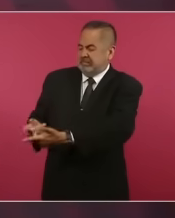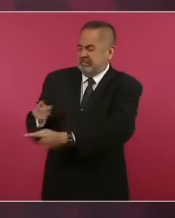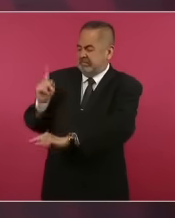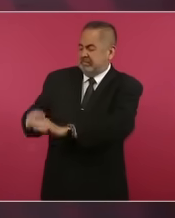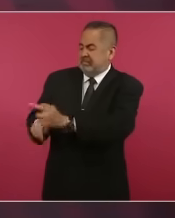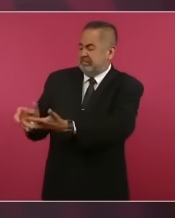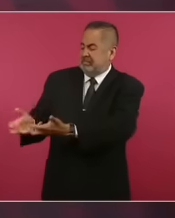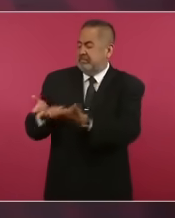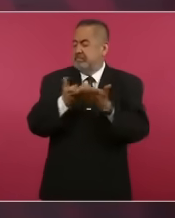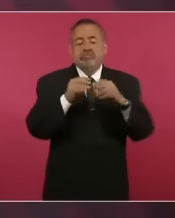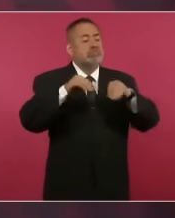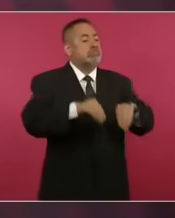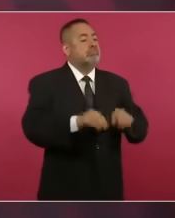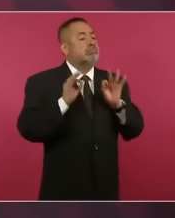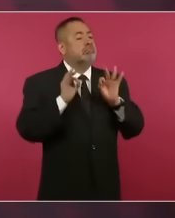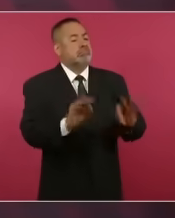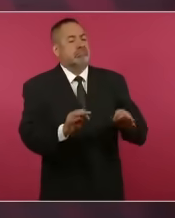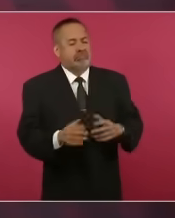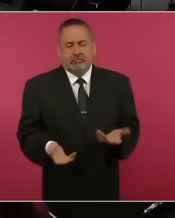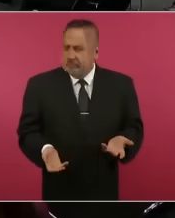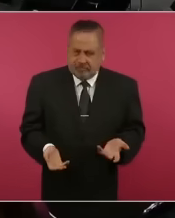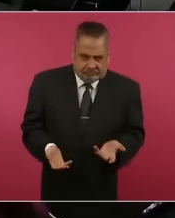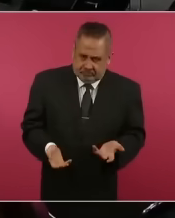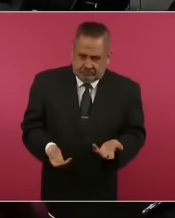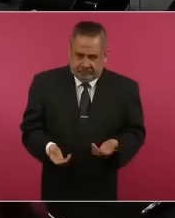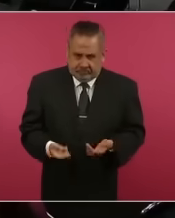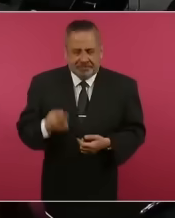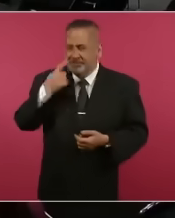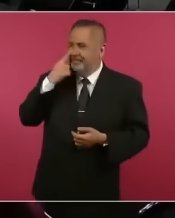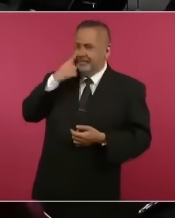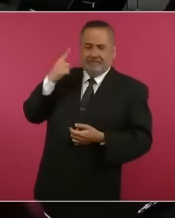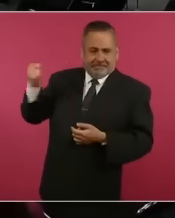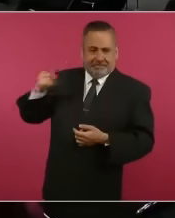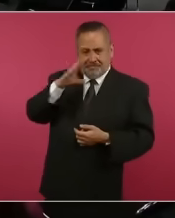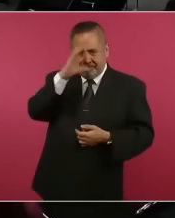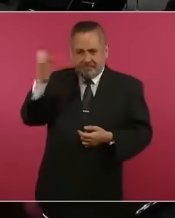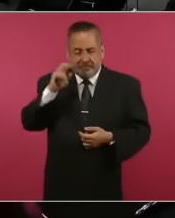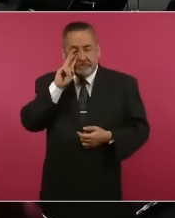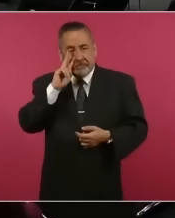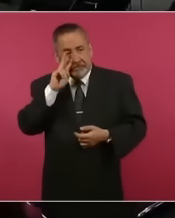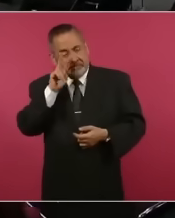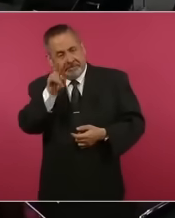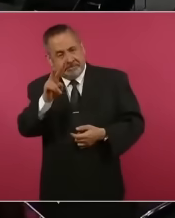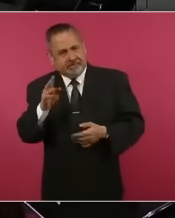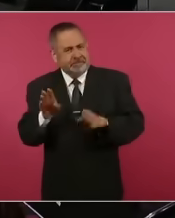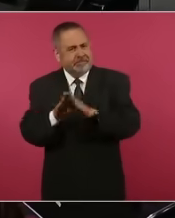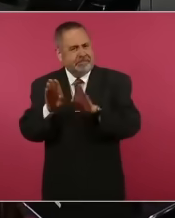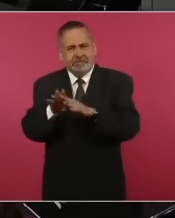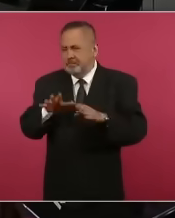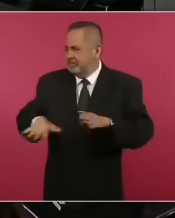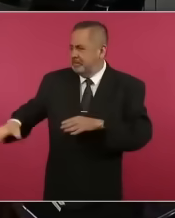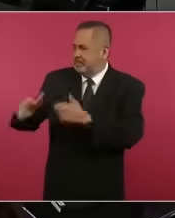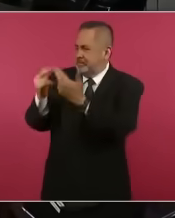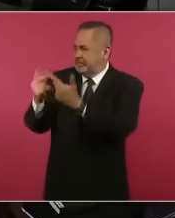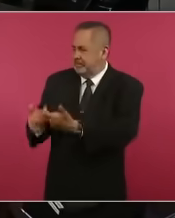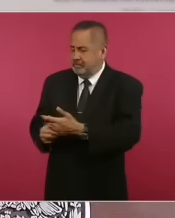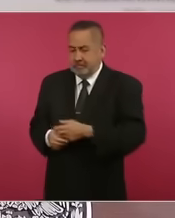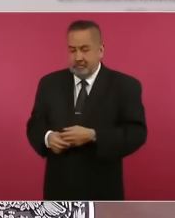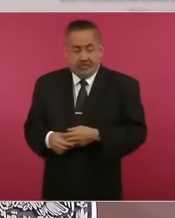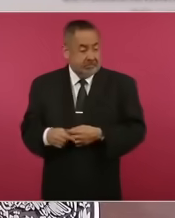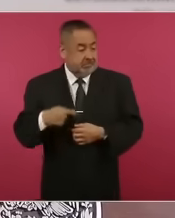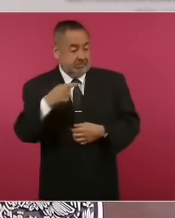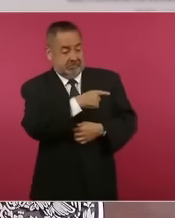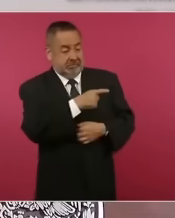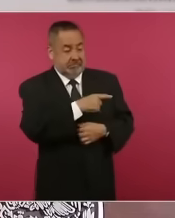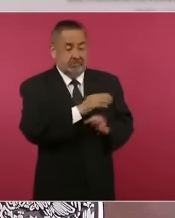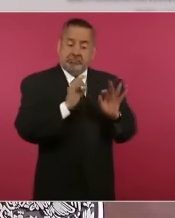el territorio. ¿Por qué no pones la foto? Para que veamos cuánta autoridad